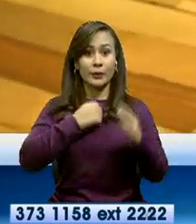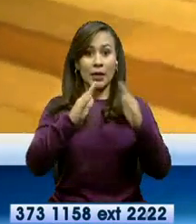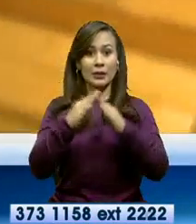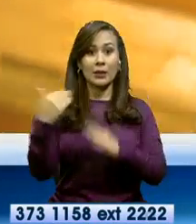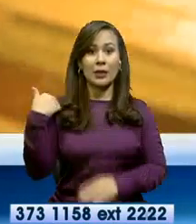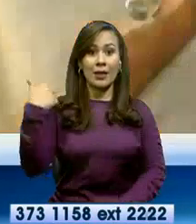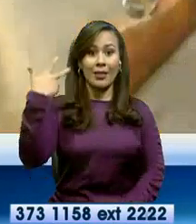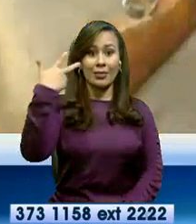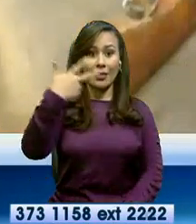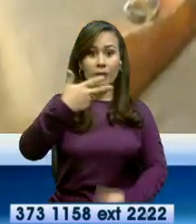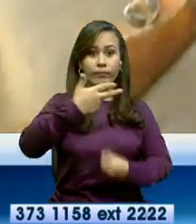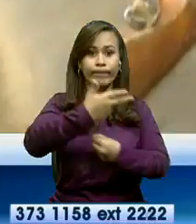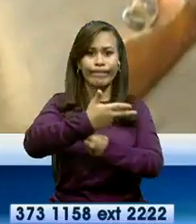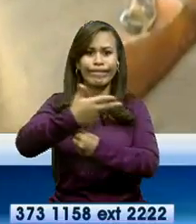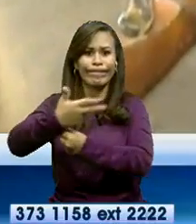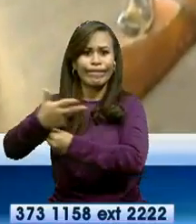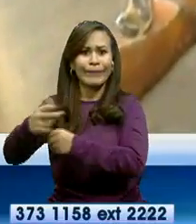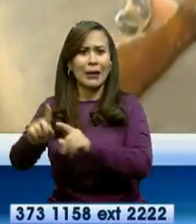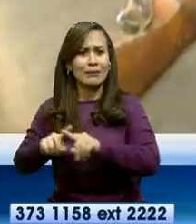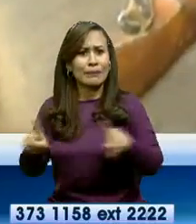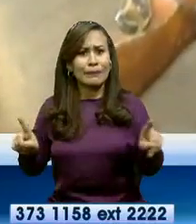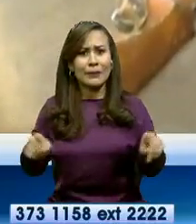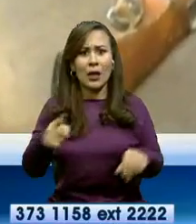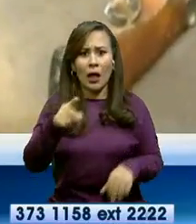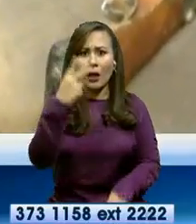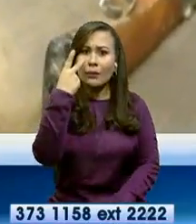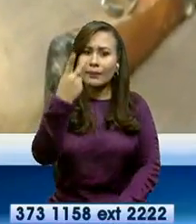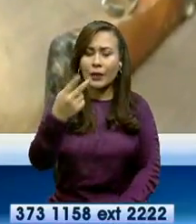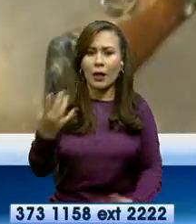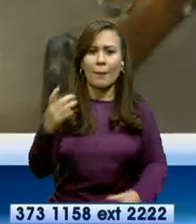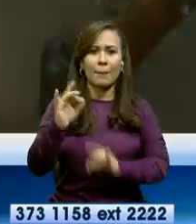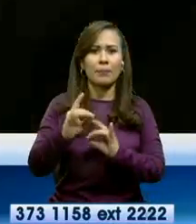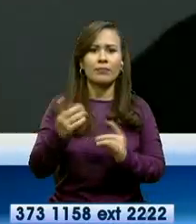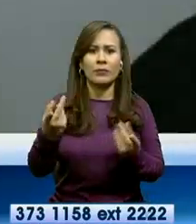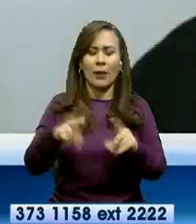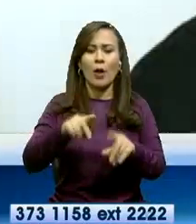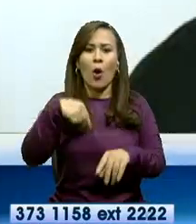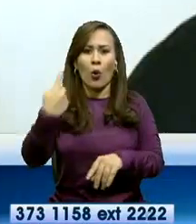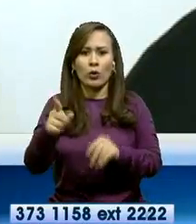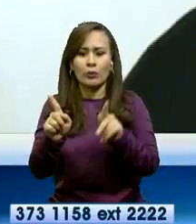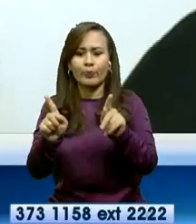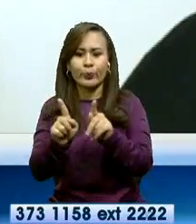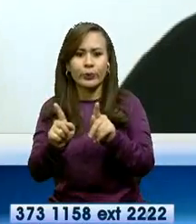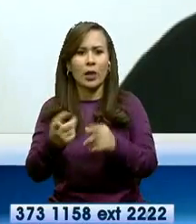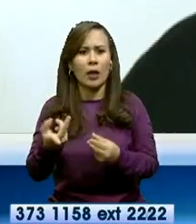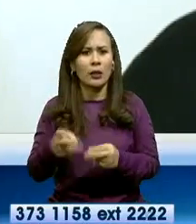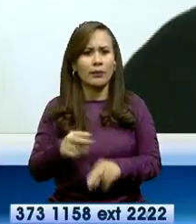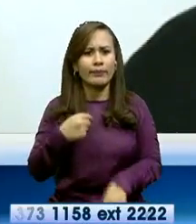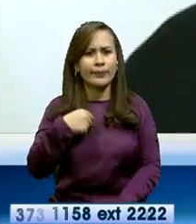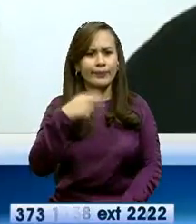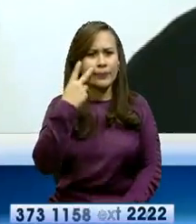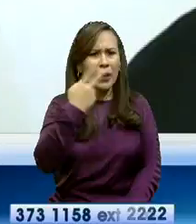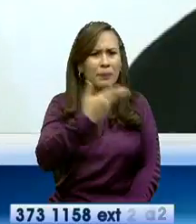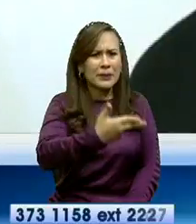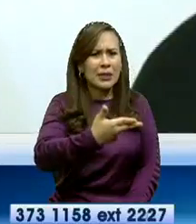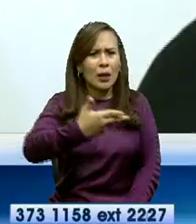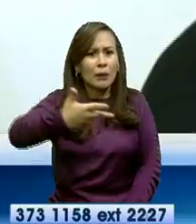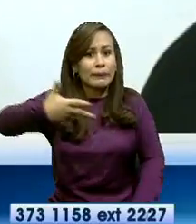3 armas de largo alcance, en perfecto estado, además de una corta. Una tiene incluso